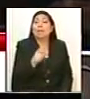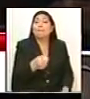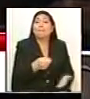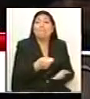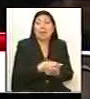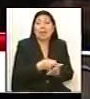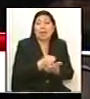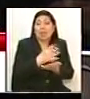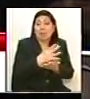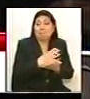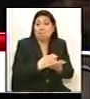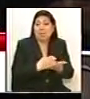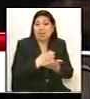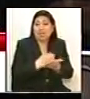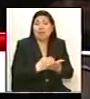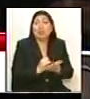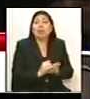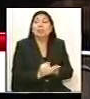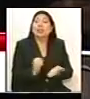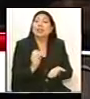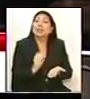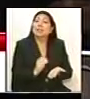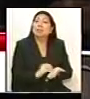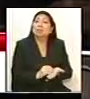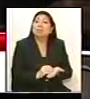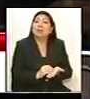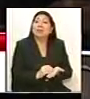menos en cualquier alimento, y además